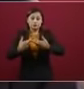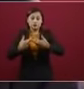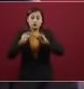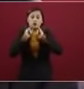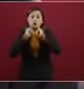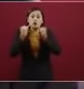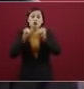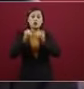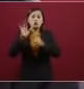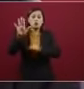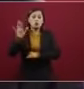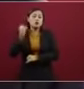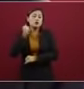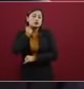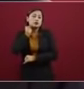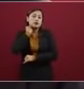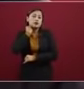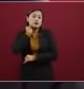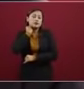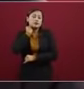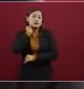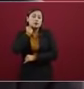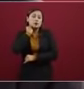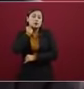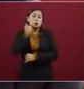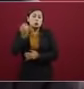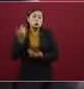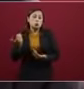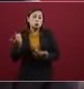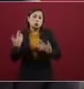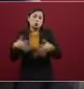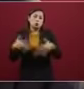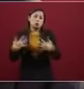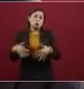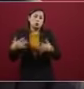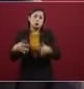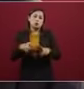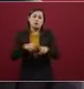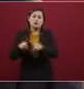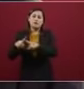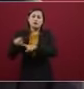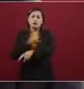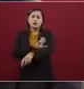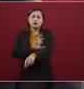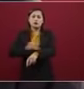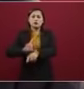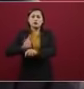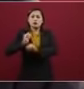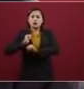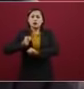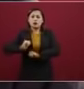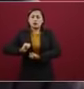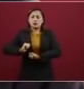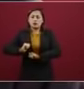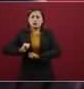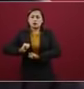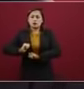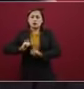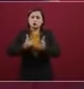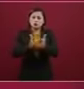Senado, la apertura de todos los coordinadores de las fracciones